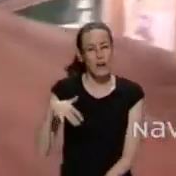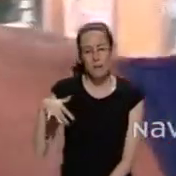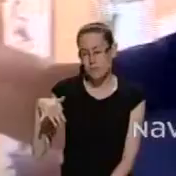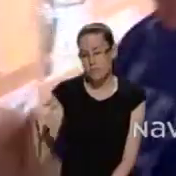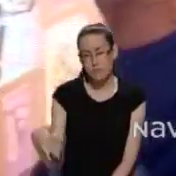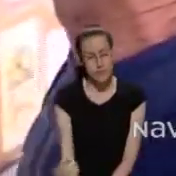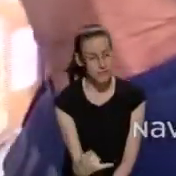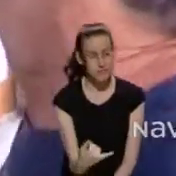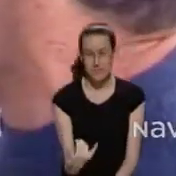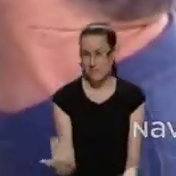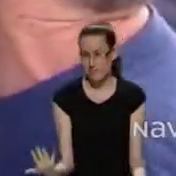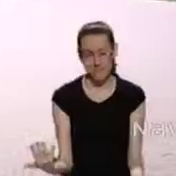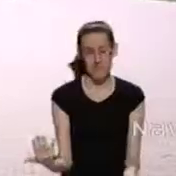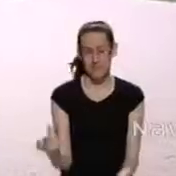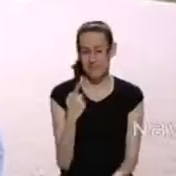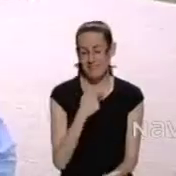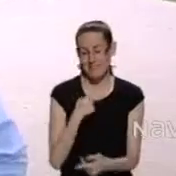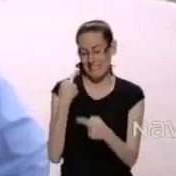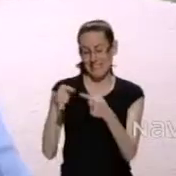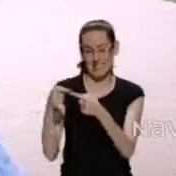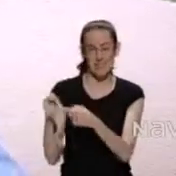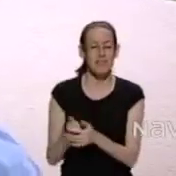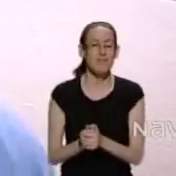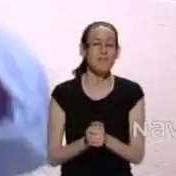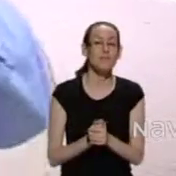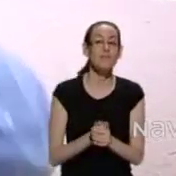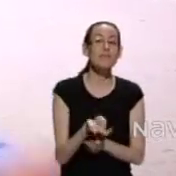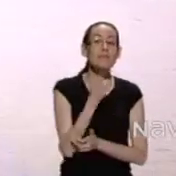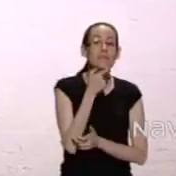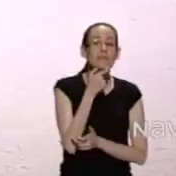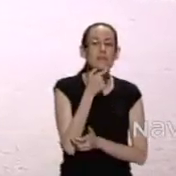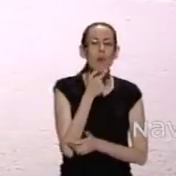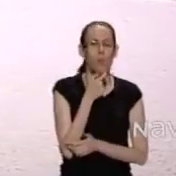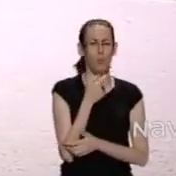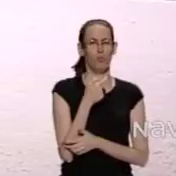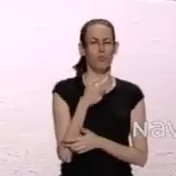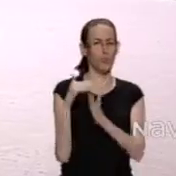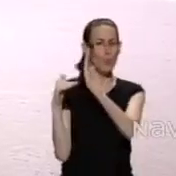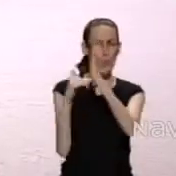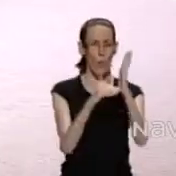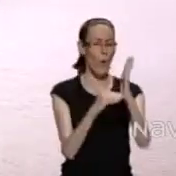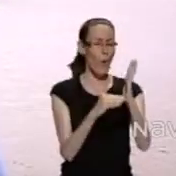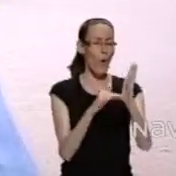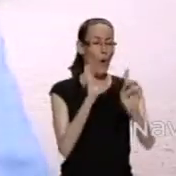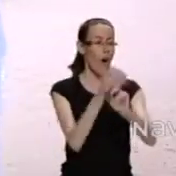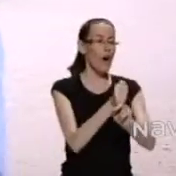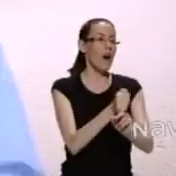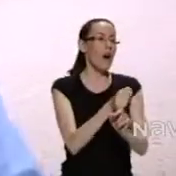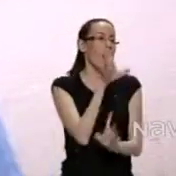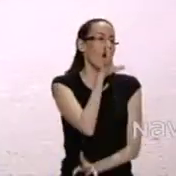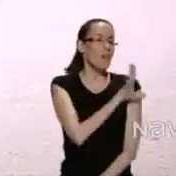de todo, ¿no? Está muy bien encontrarte con esto cuando vienes andando. Estoy muy agradecido de verme.